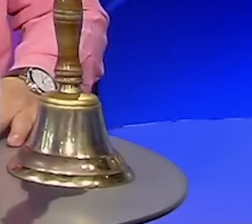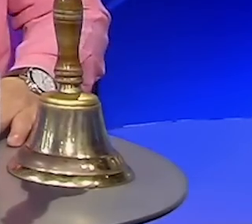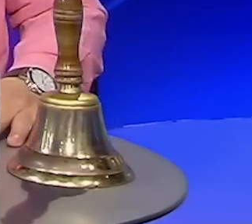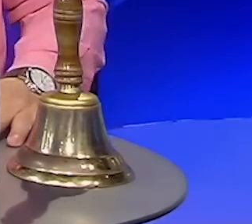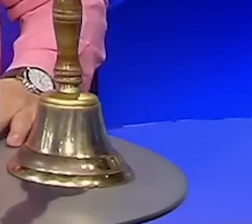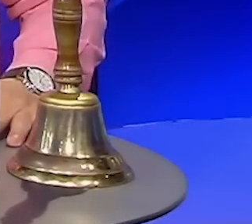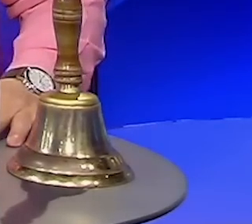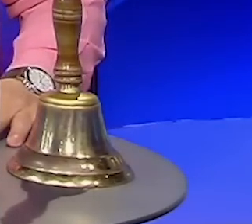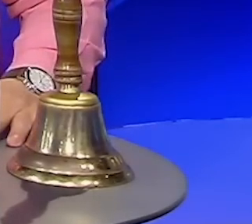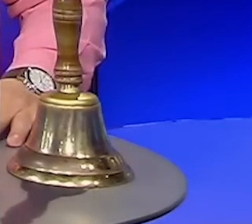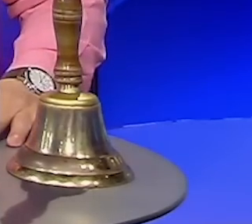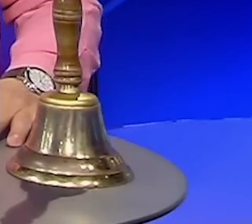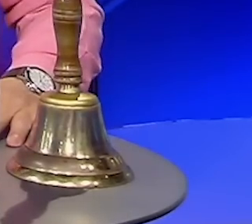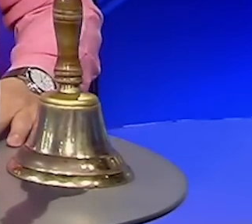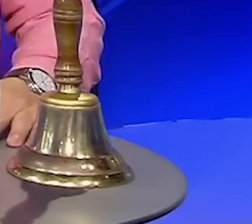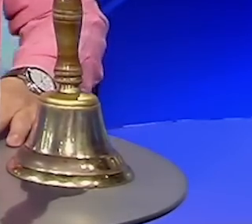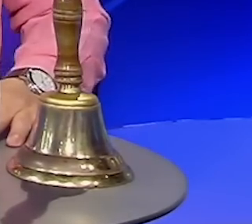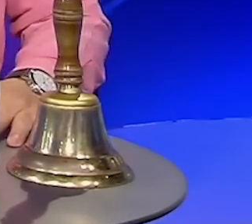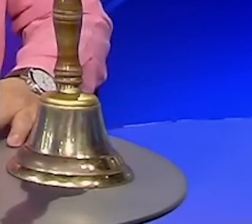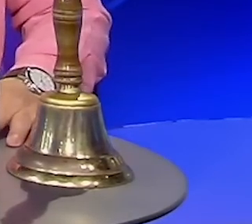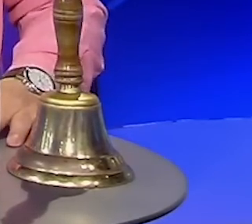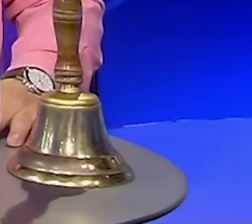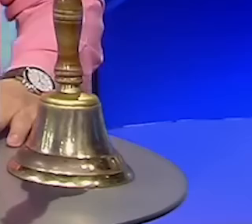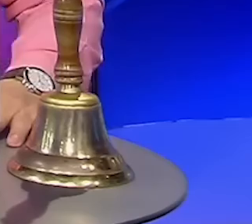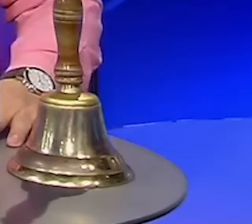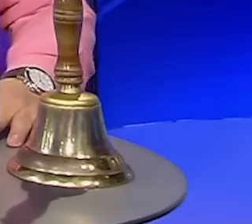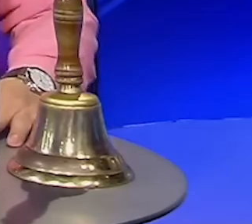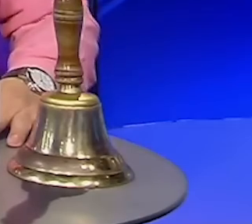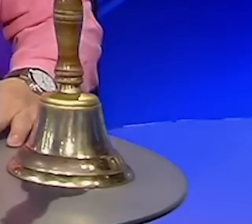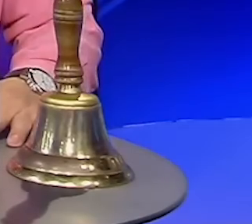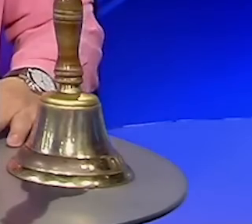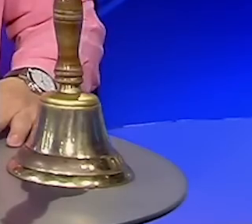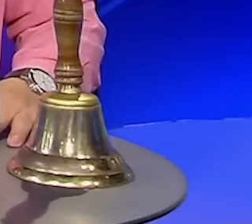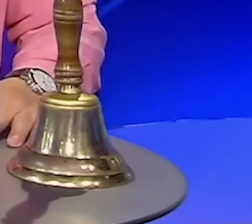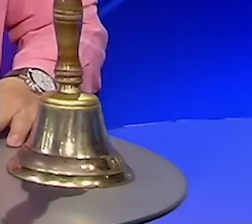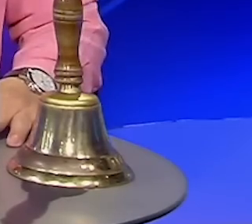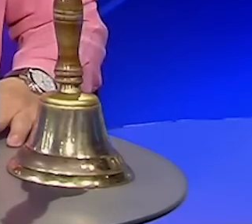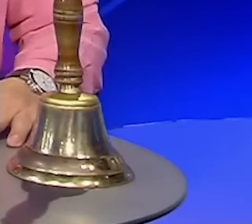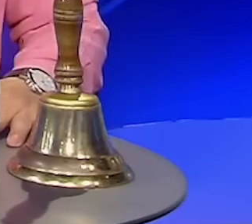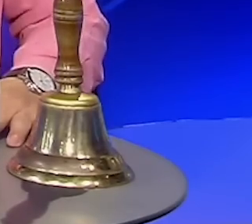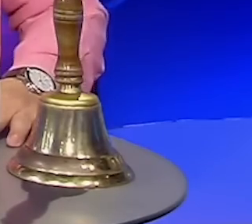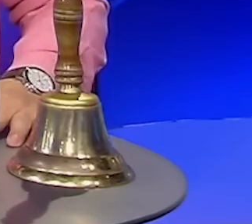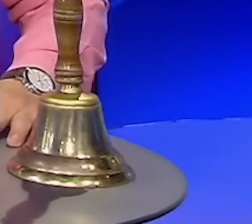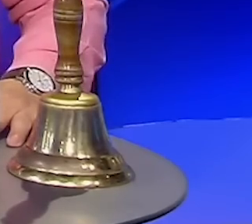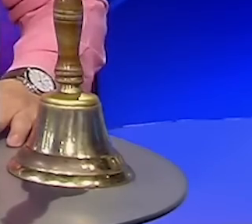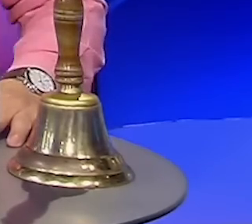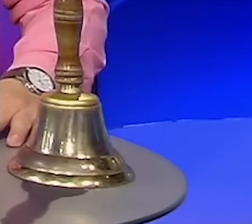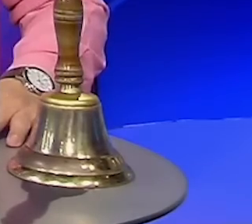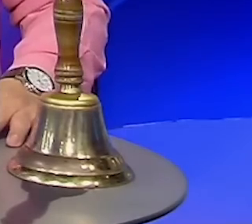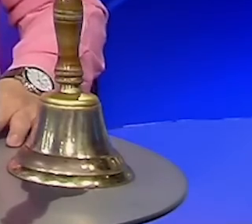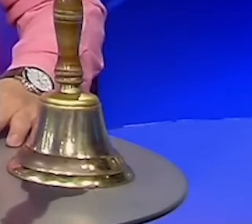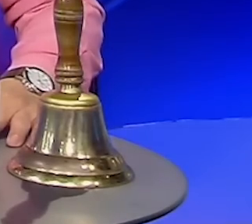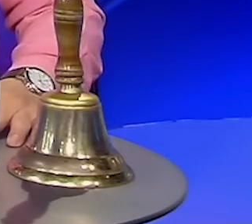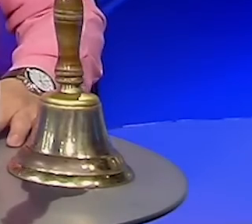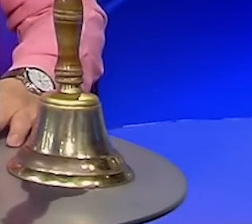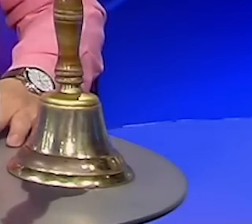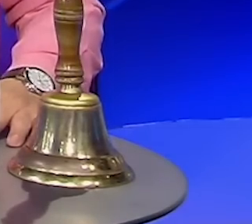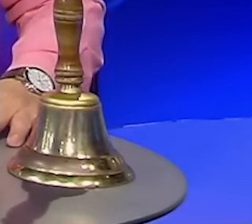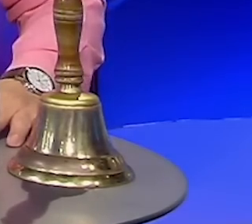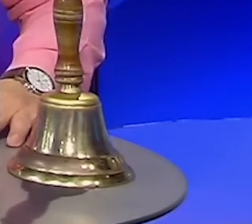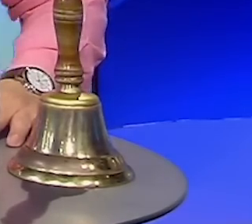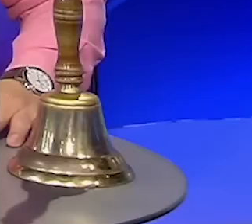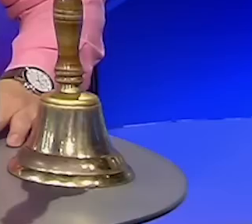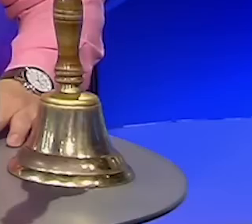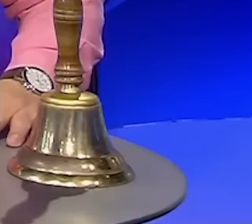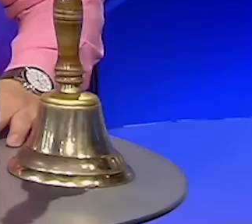adolescente, es otra cosa. Y les vuelvo a recordar a estos degenerados, depravados, enfermos, algunos internacionales y